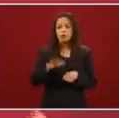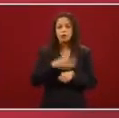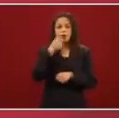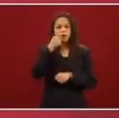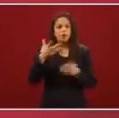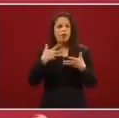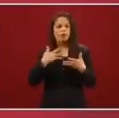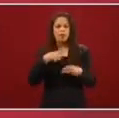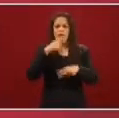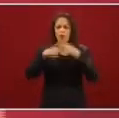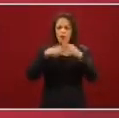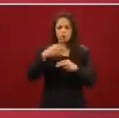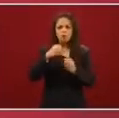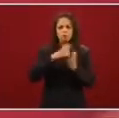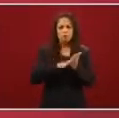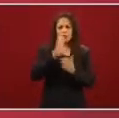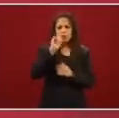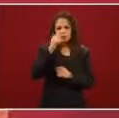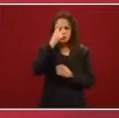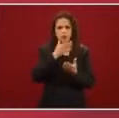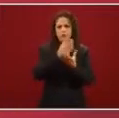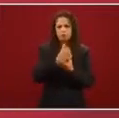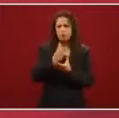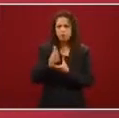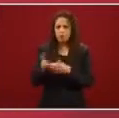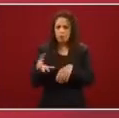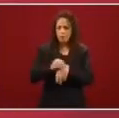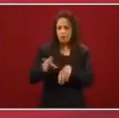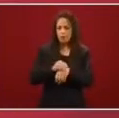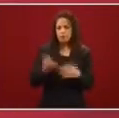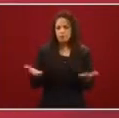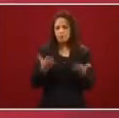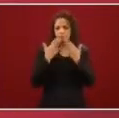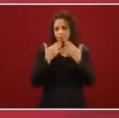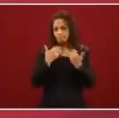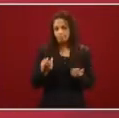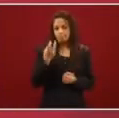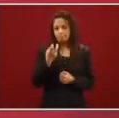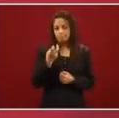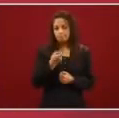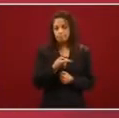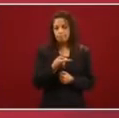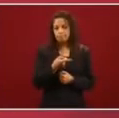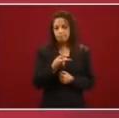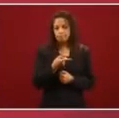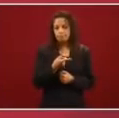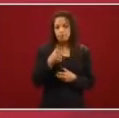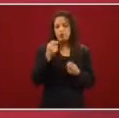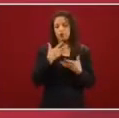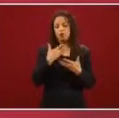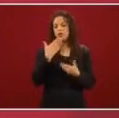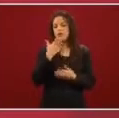citas, de concesiones, de asignaciones y de permisos, y muchas veces esto no conduce a muy buenos